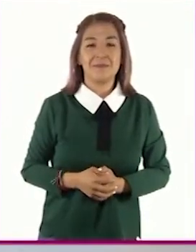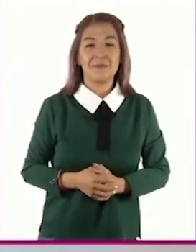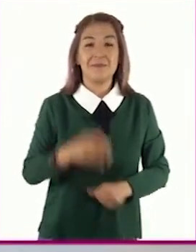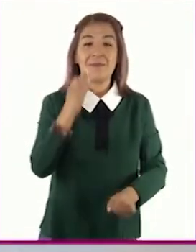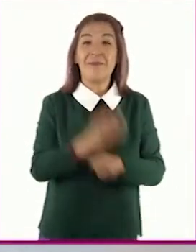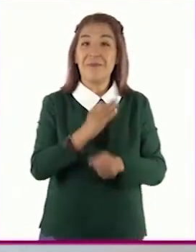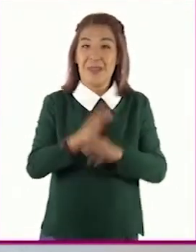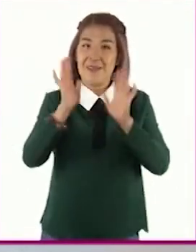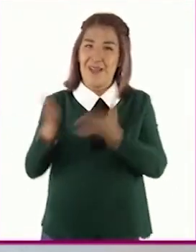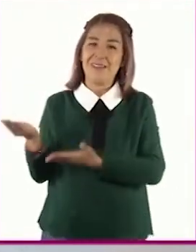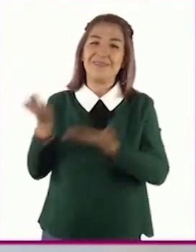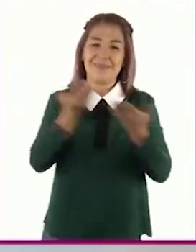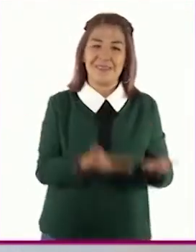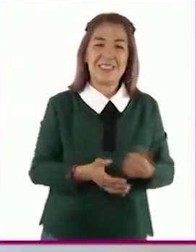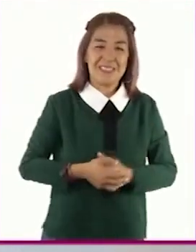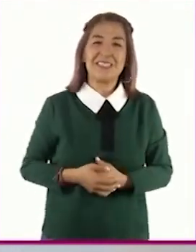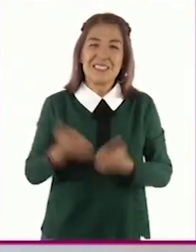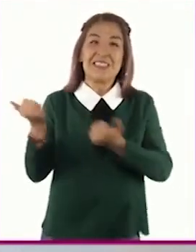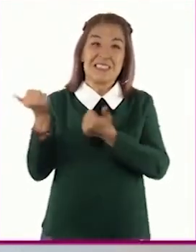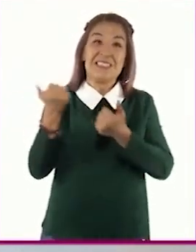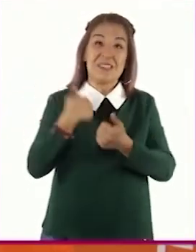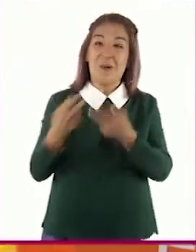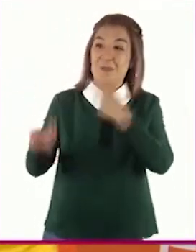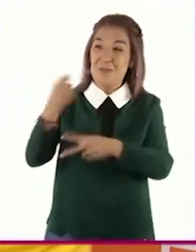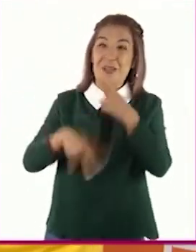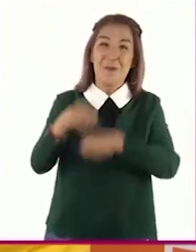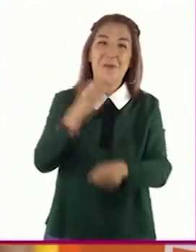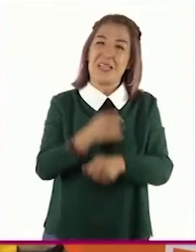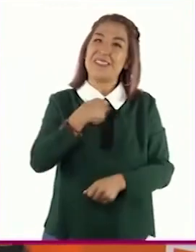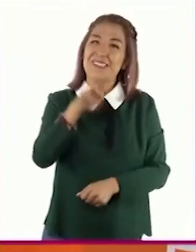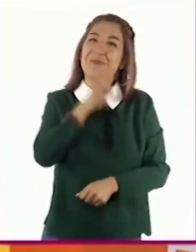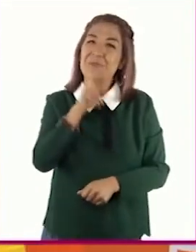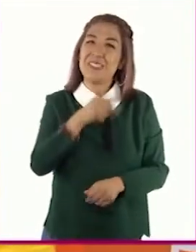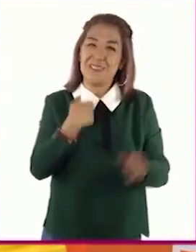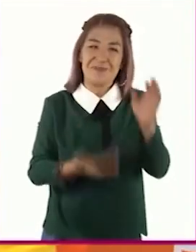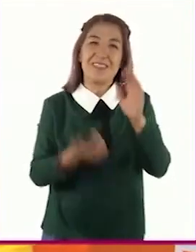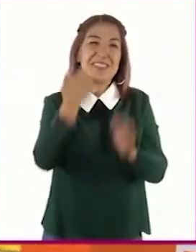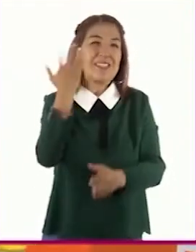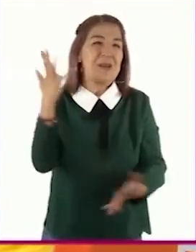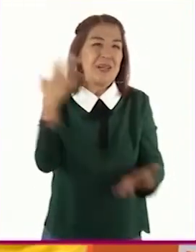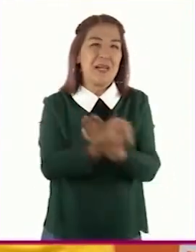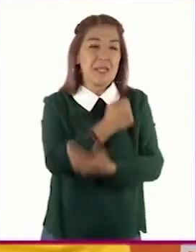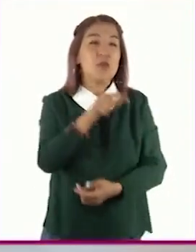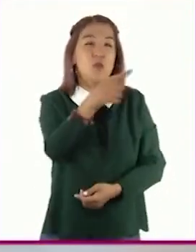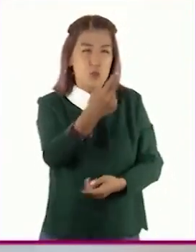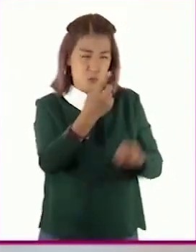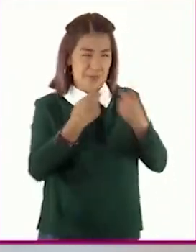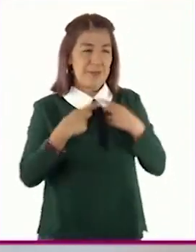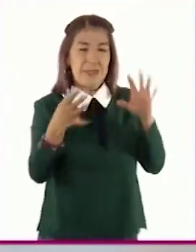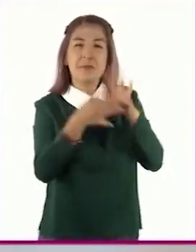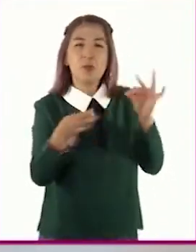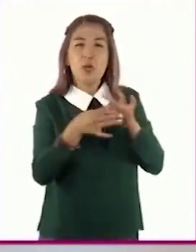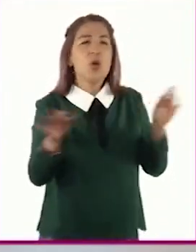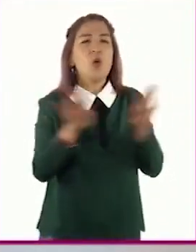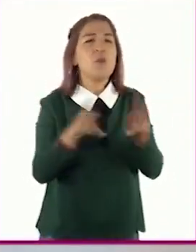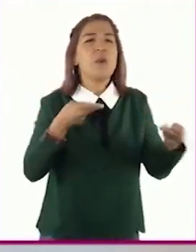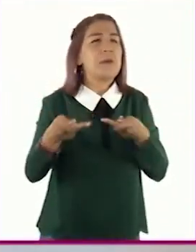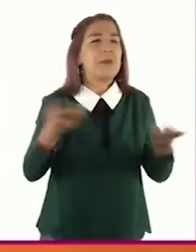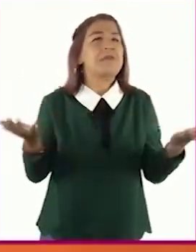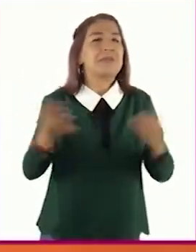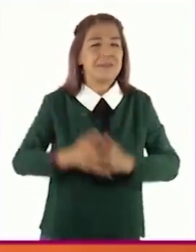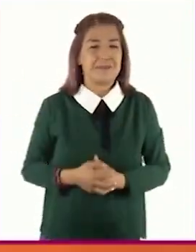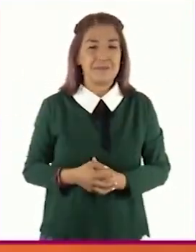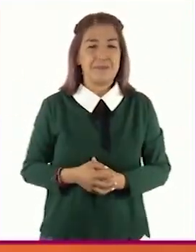llegamos y traemos un poco de prisa. Sí, sí, sí. Y por ganar, así que explíquenos cómo hacerlo. A ver, vamos. Venga,